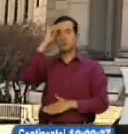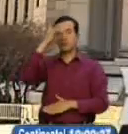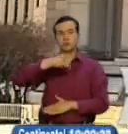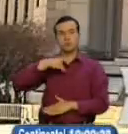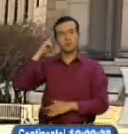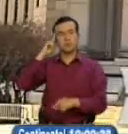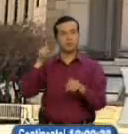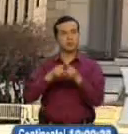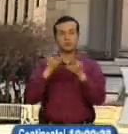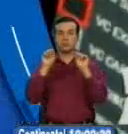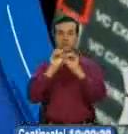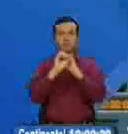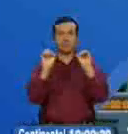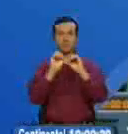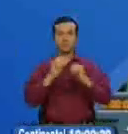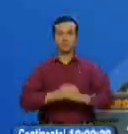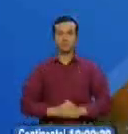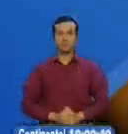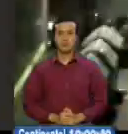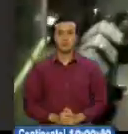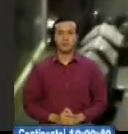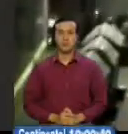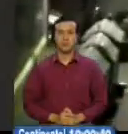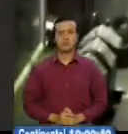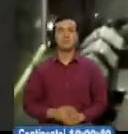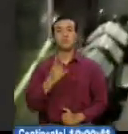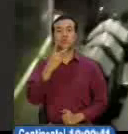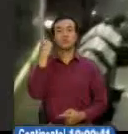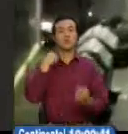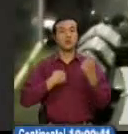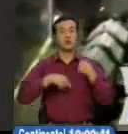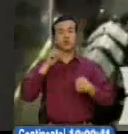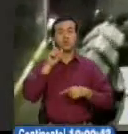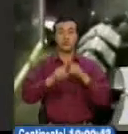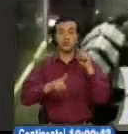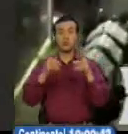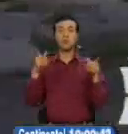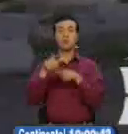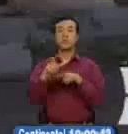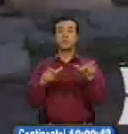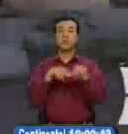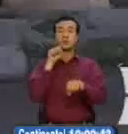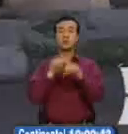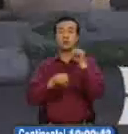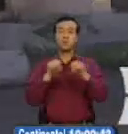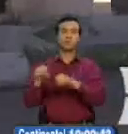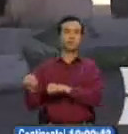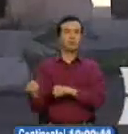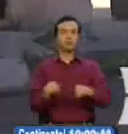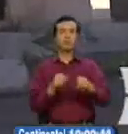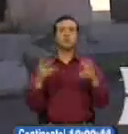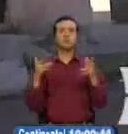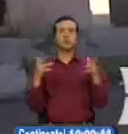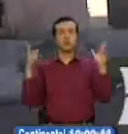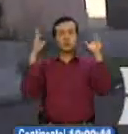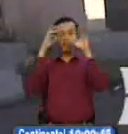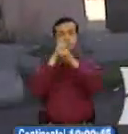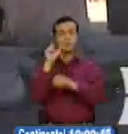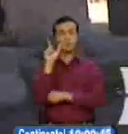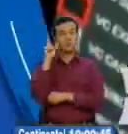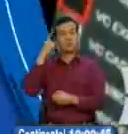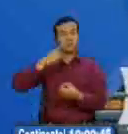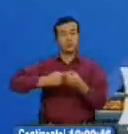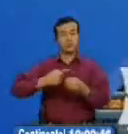a favor de la petrolera. Dos heridos y varias estructuras afectadas dejó el sismo registrado la noche de lunes en